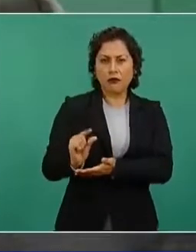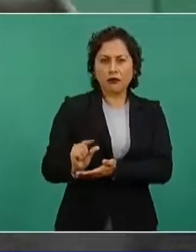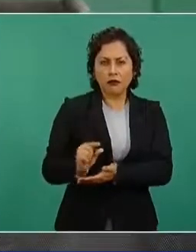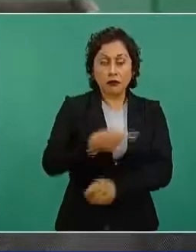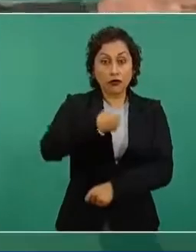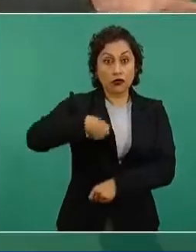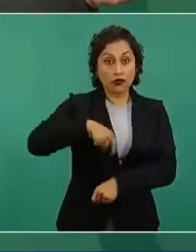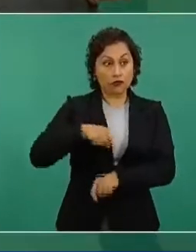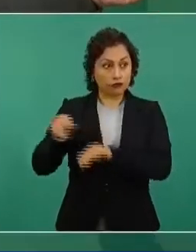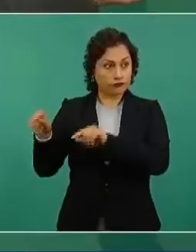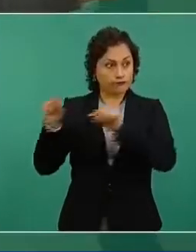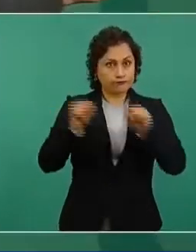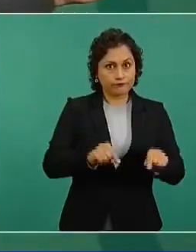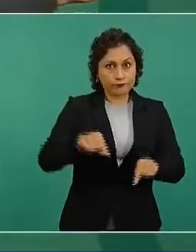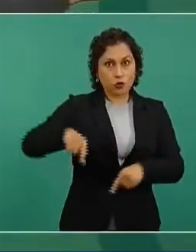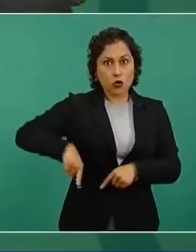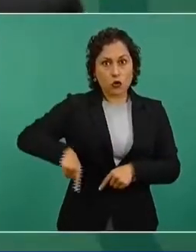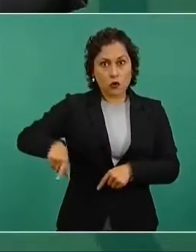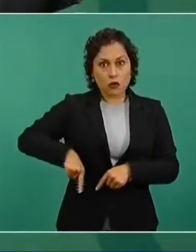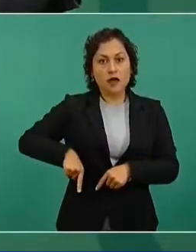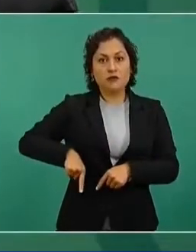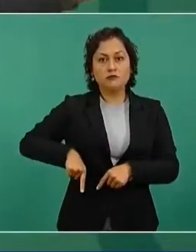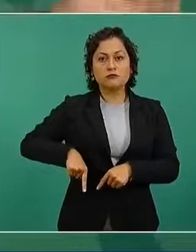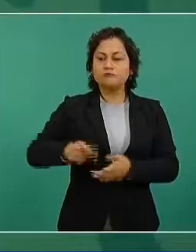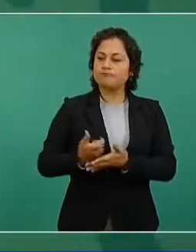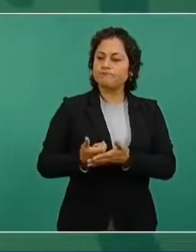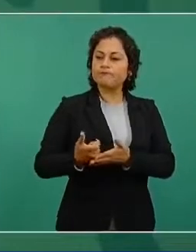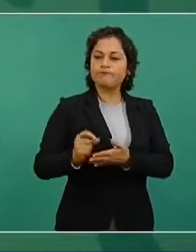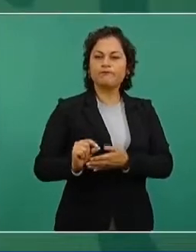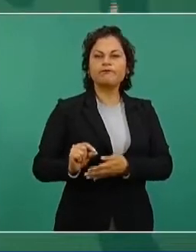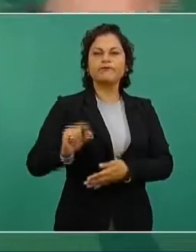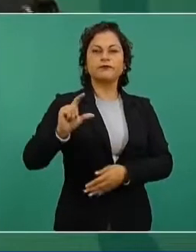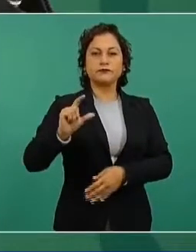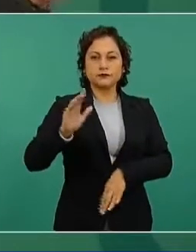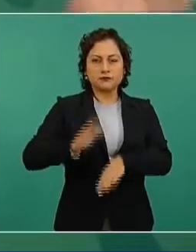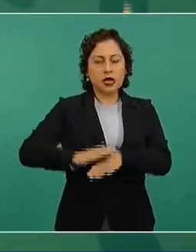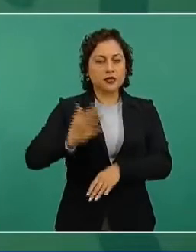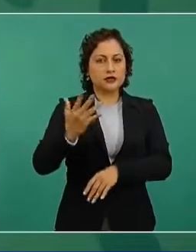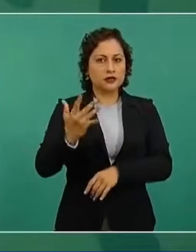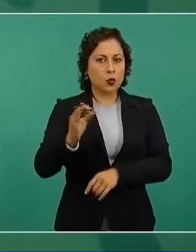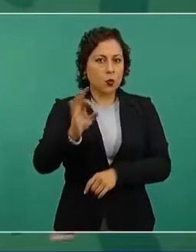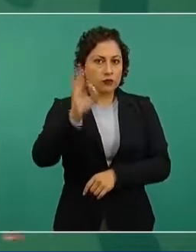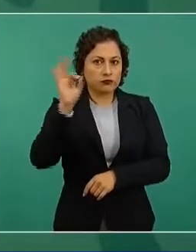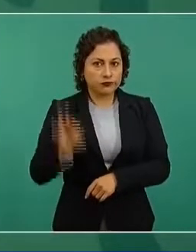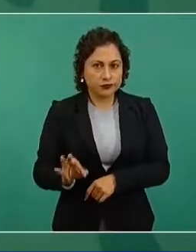últimos, más de 30 años, como nunca.